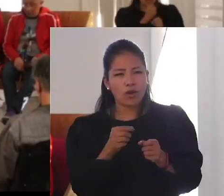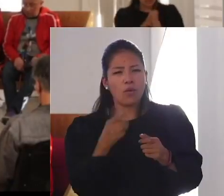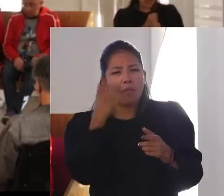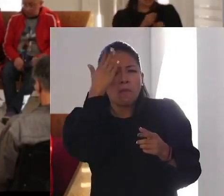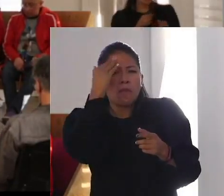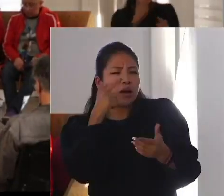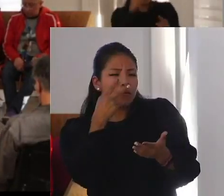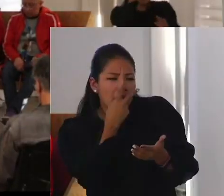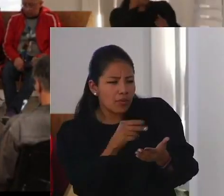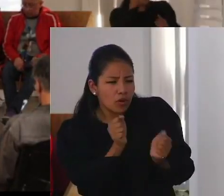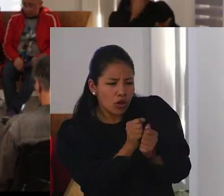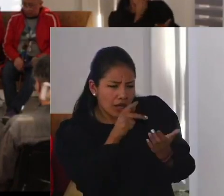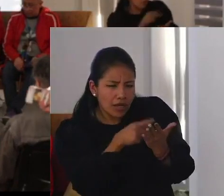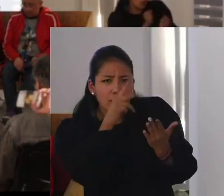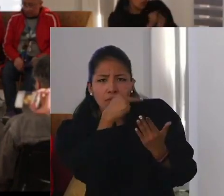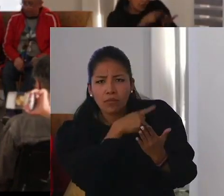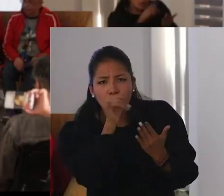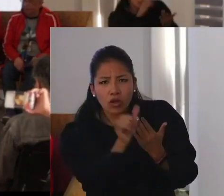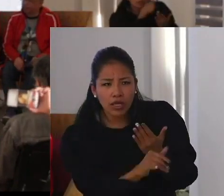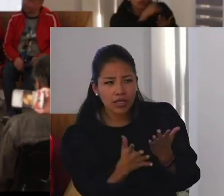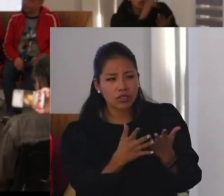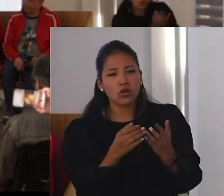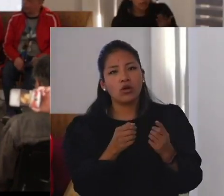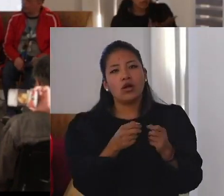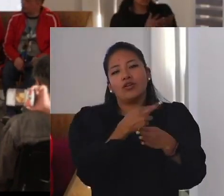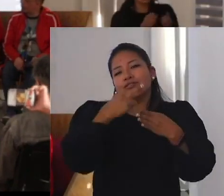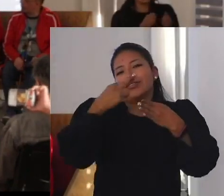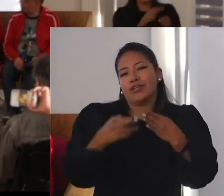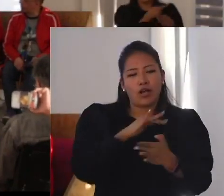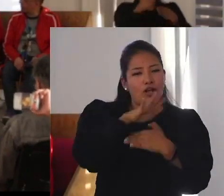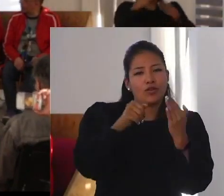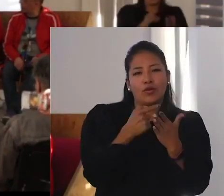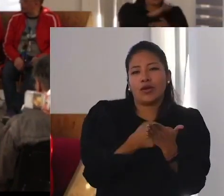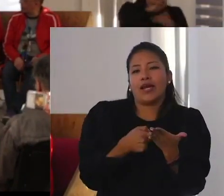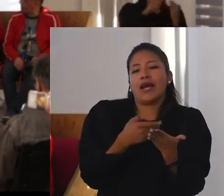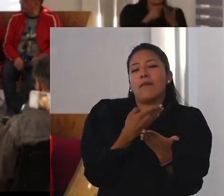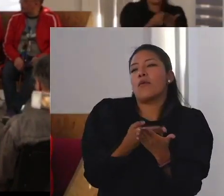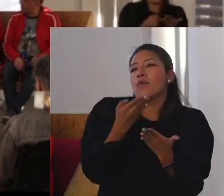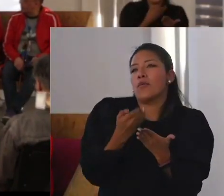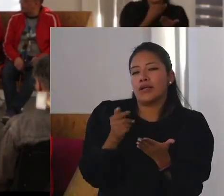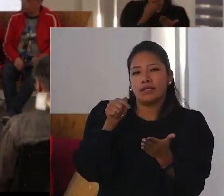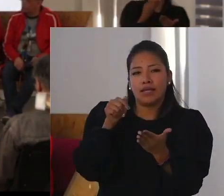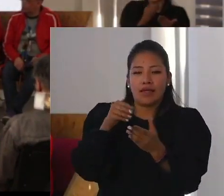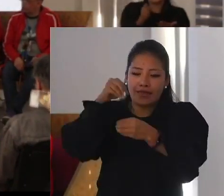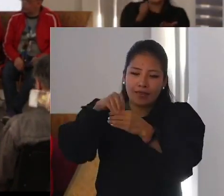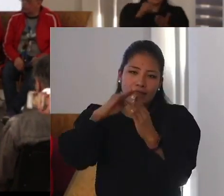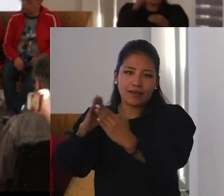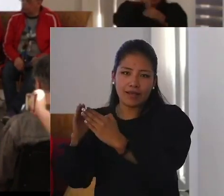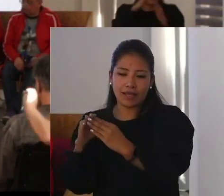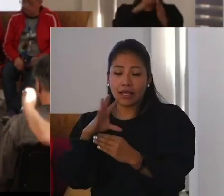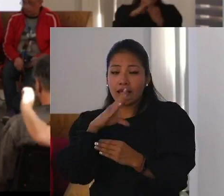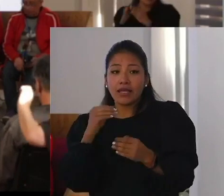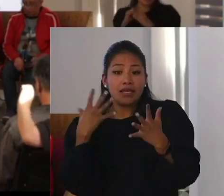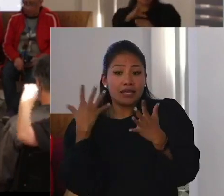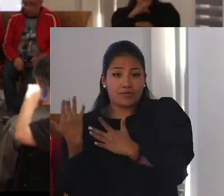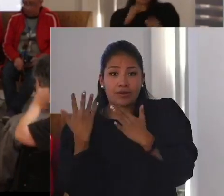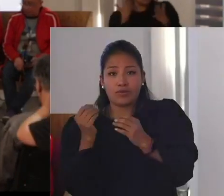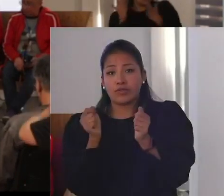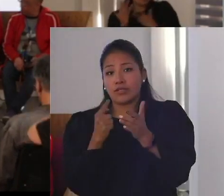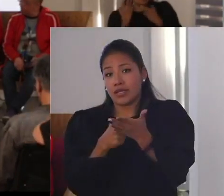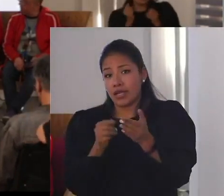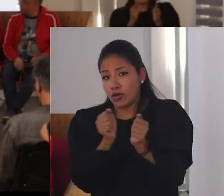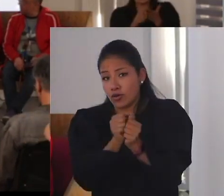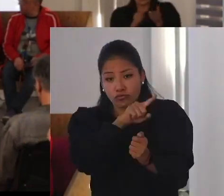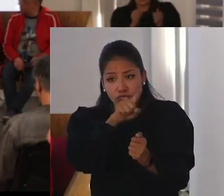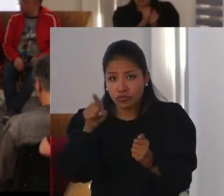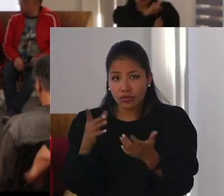tiene en la comunidad porque te presentan hortalizas hermosas etcétera y bueno Esperamos que con todos ustedes podamos